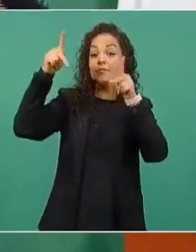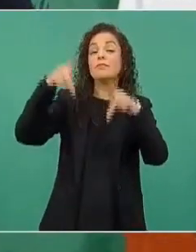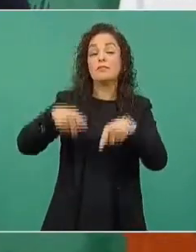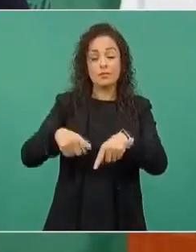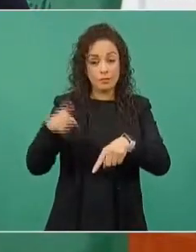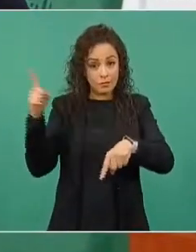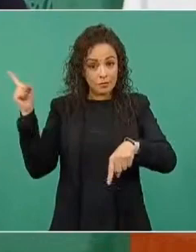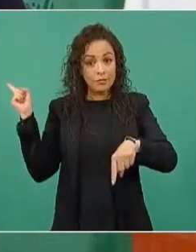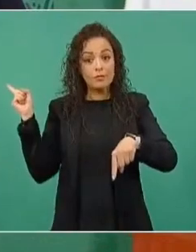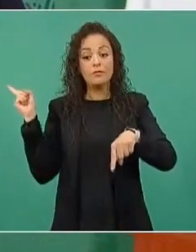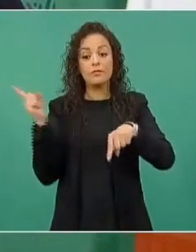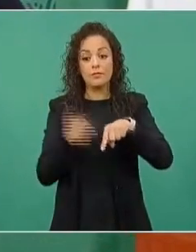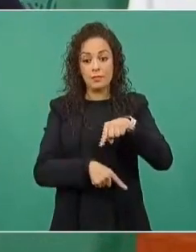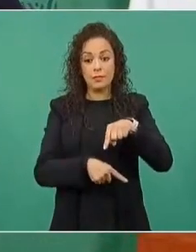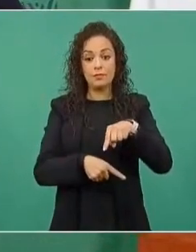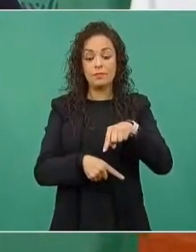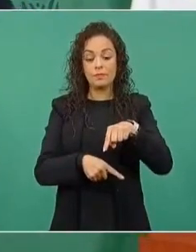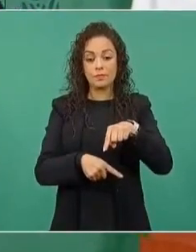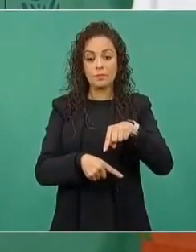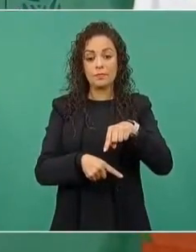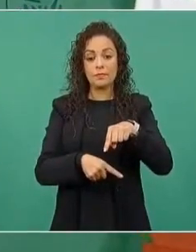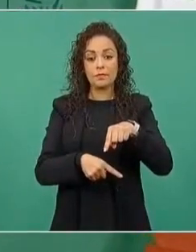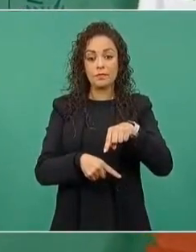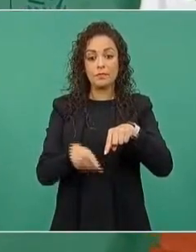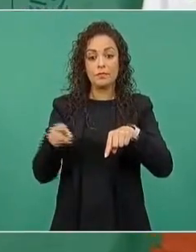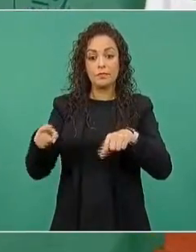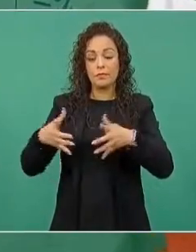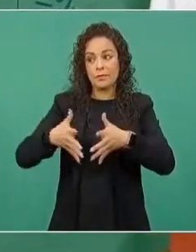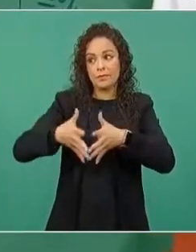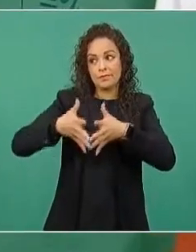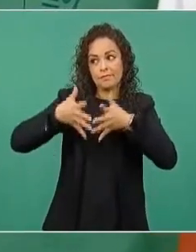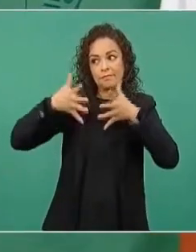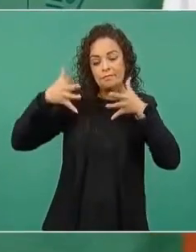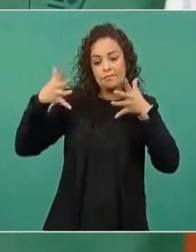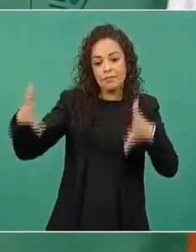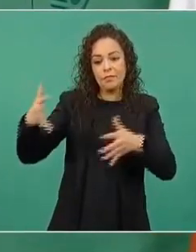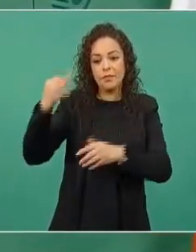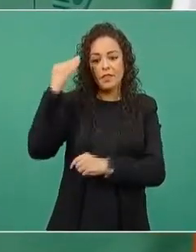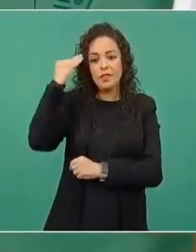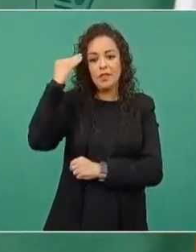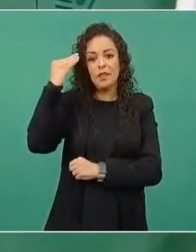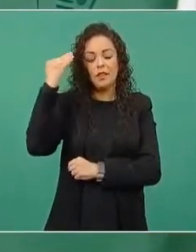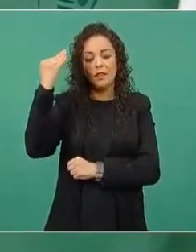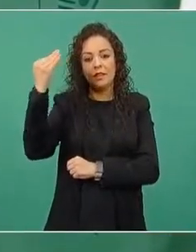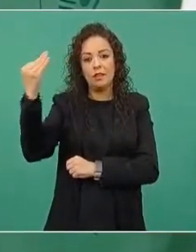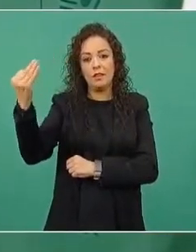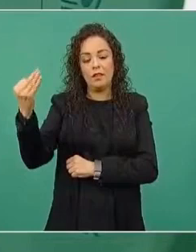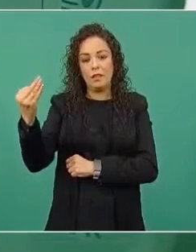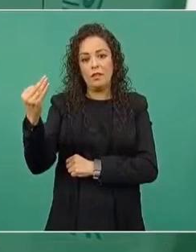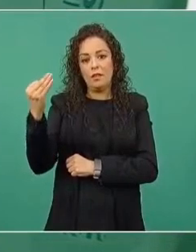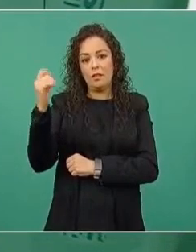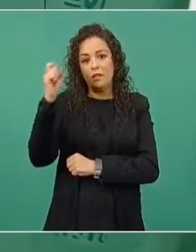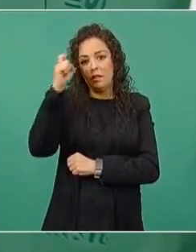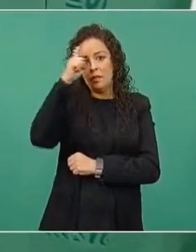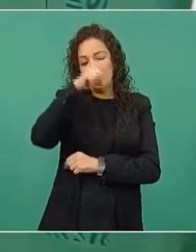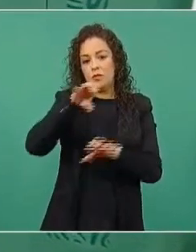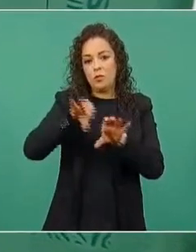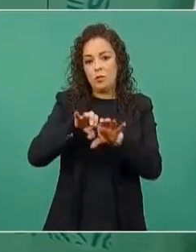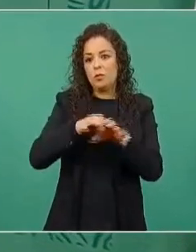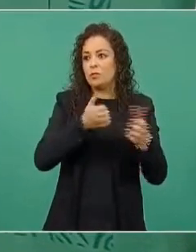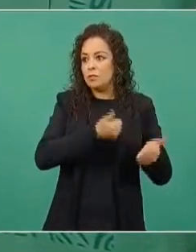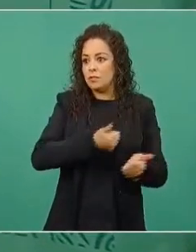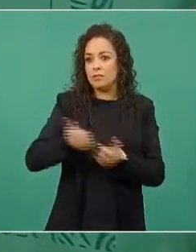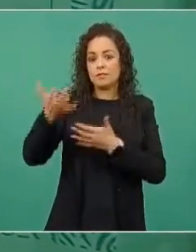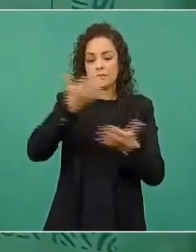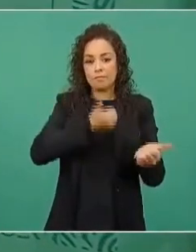porque en equipos muy grandes, llevó mucho tiempo el traslado de todos esos equipos, quedaron